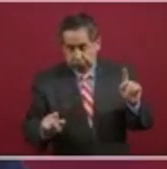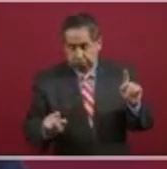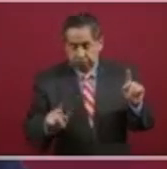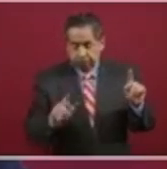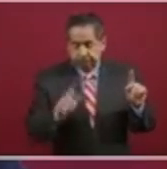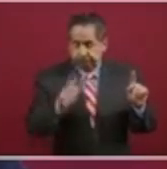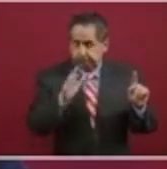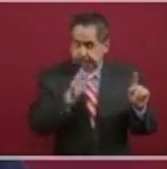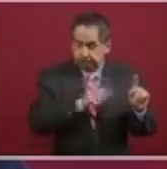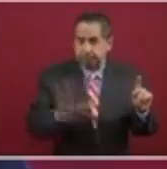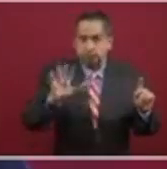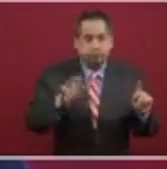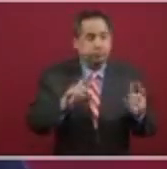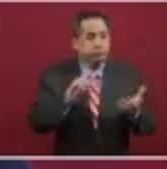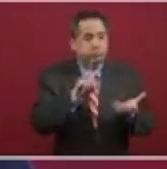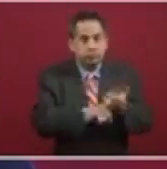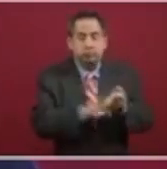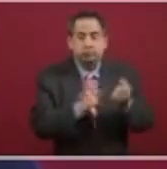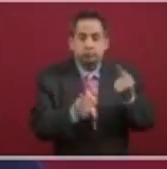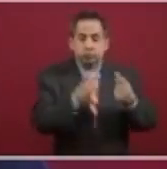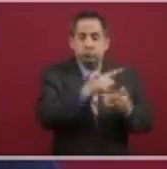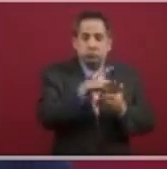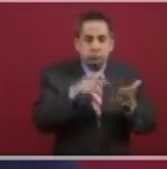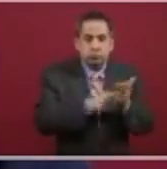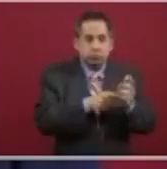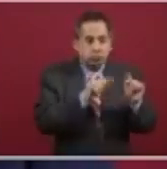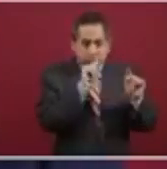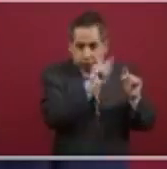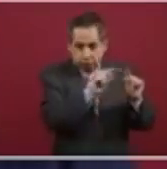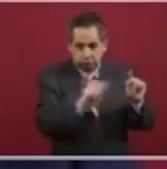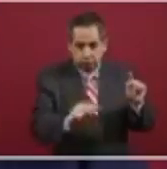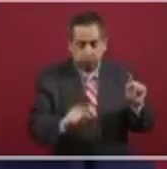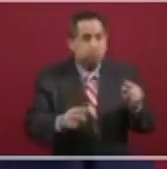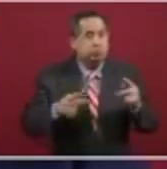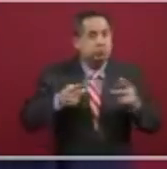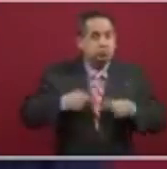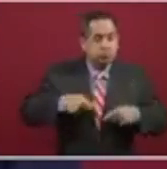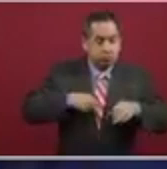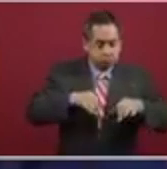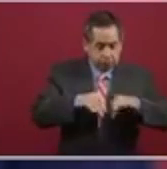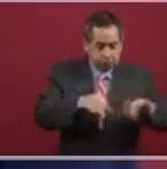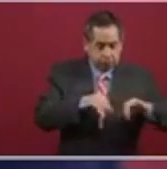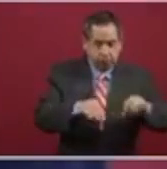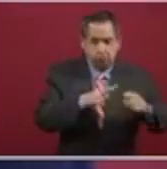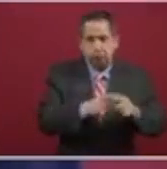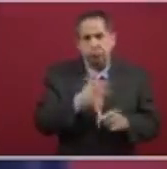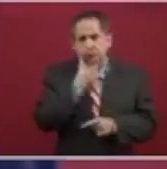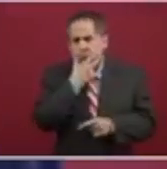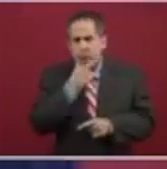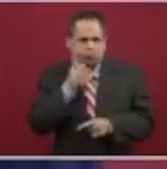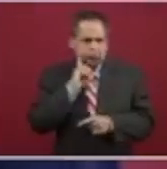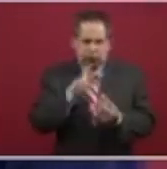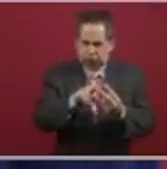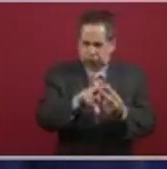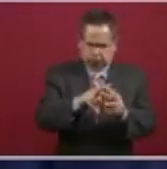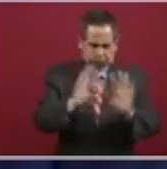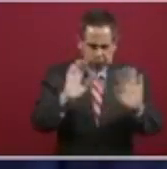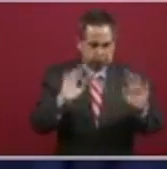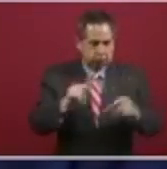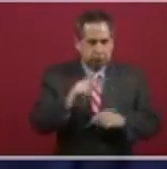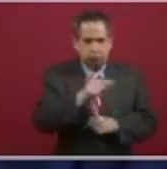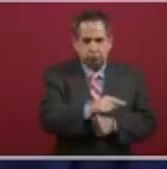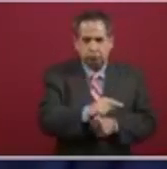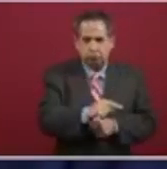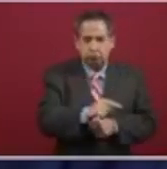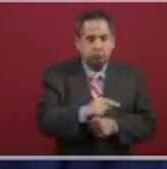increíble, en donde la gente, los trabajadores, mujeres u hombres, no llegan